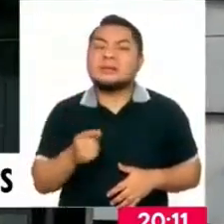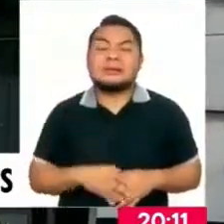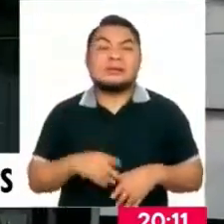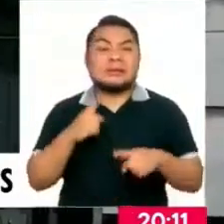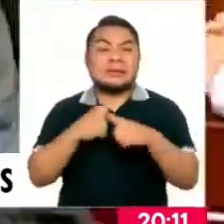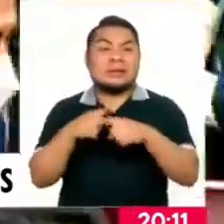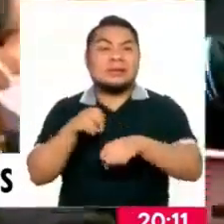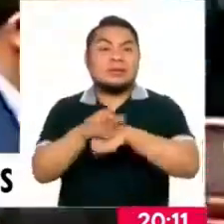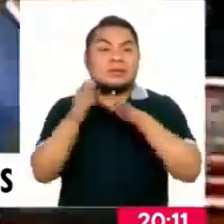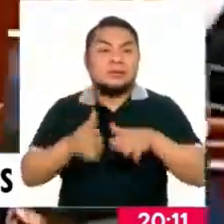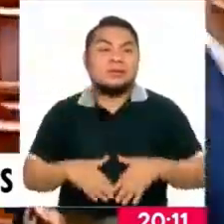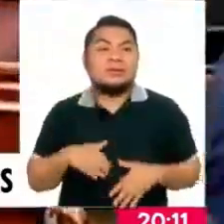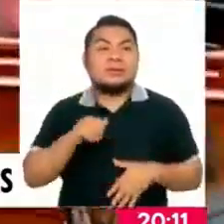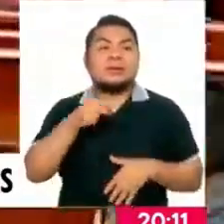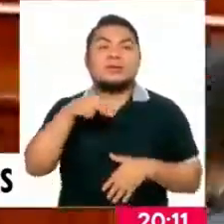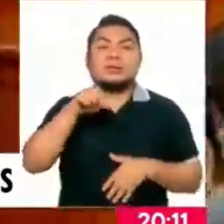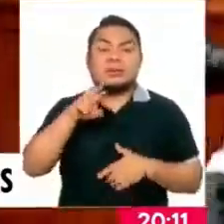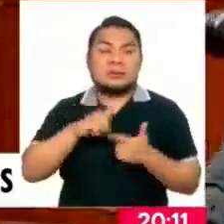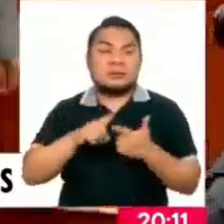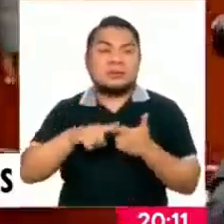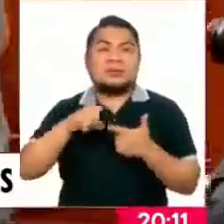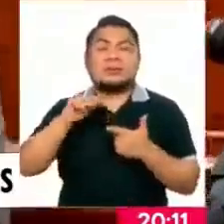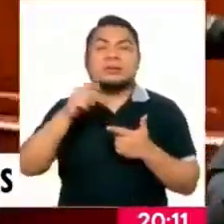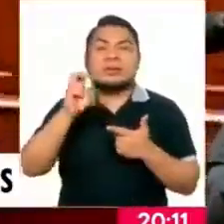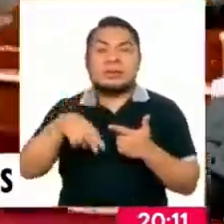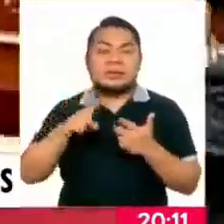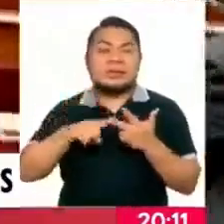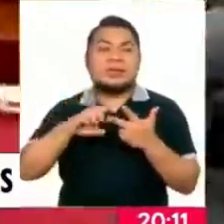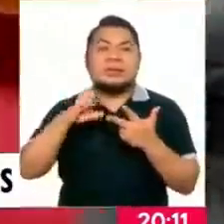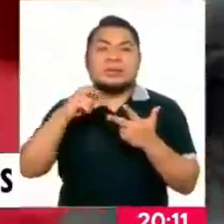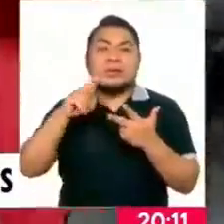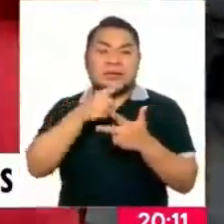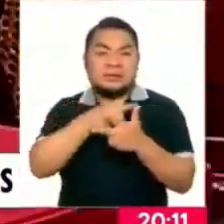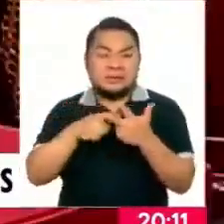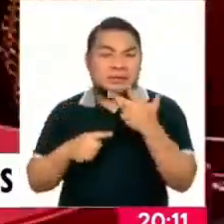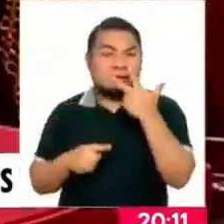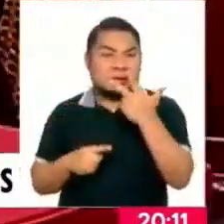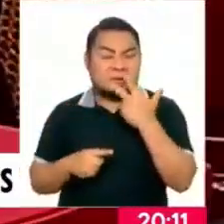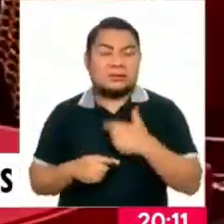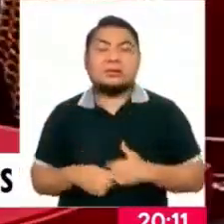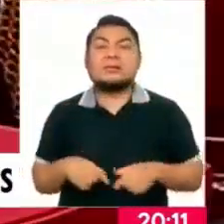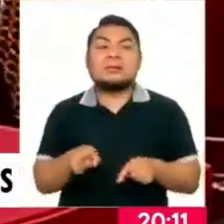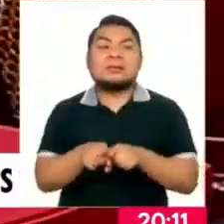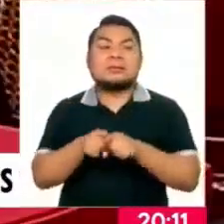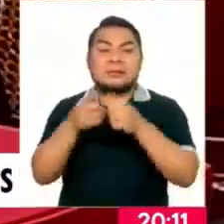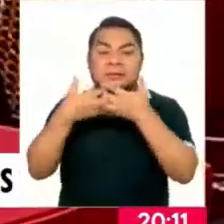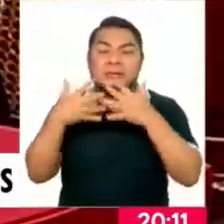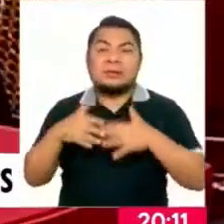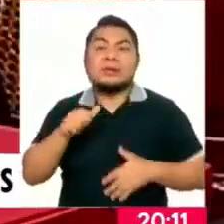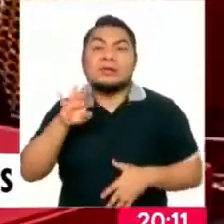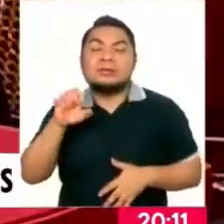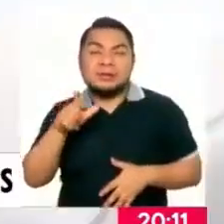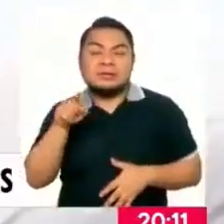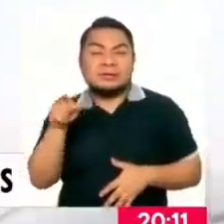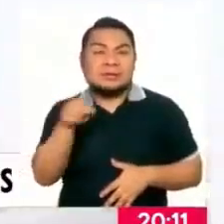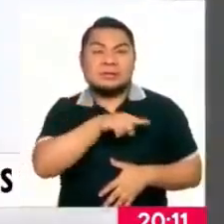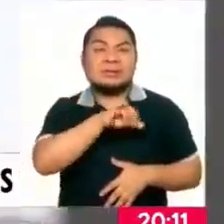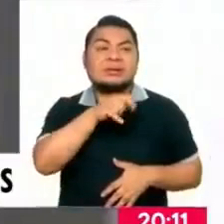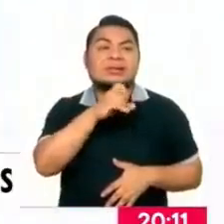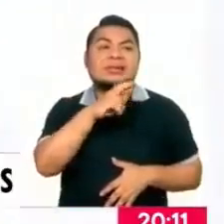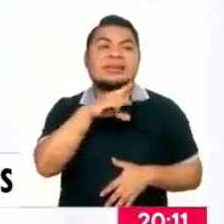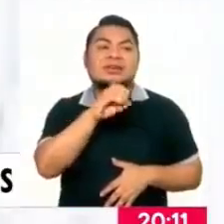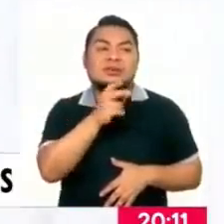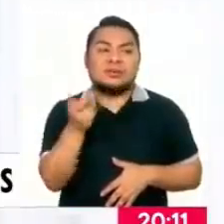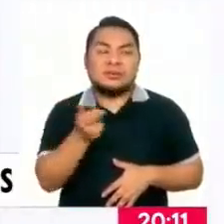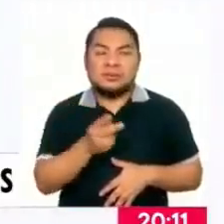ex asesores Auner Vázquez, Salatiel Marrufo y Eder Vitón, además de los empresarios Abel Cabrera Fernández y Alejandro